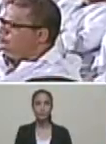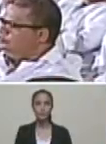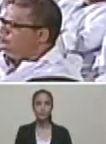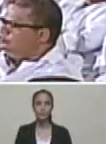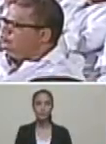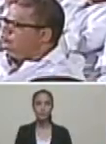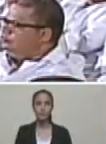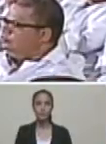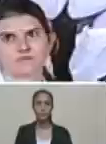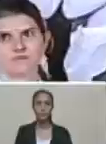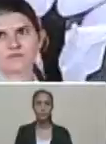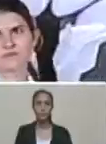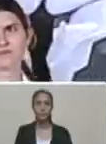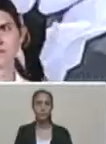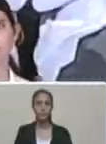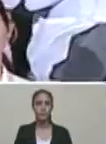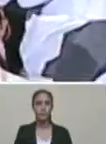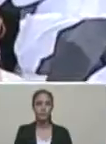bienvenido.